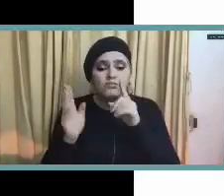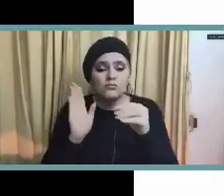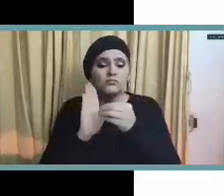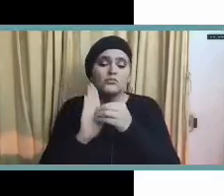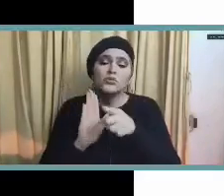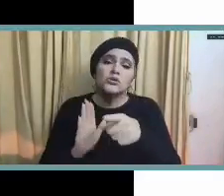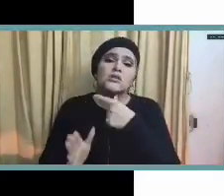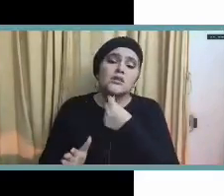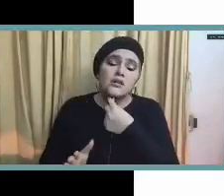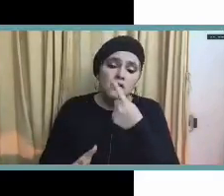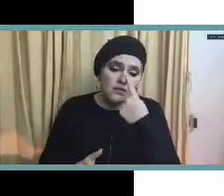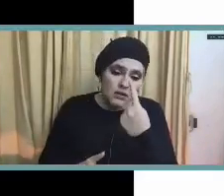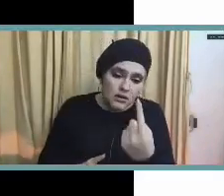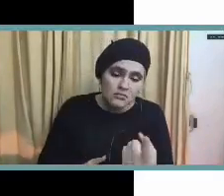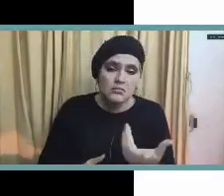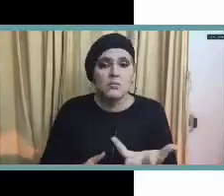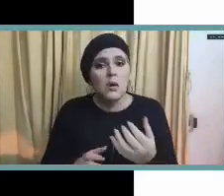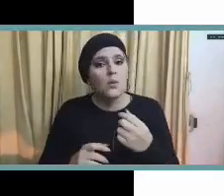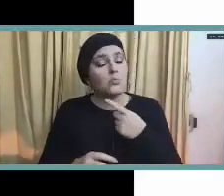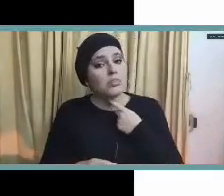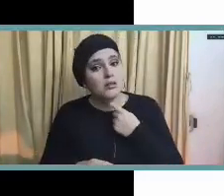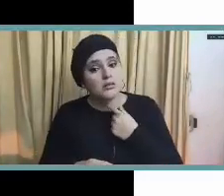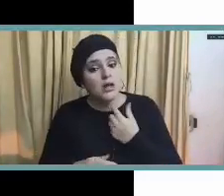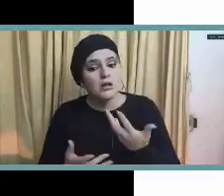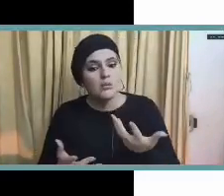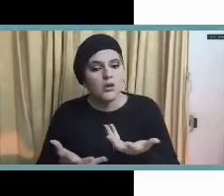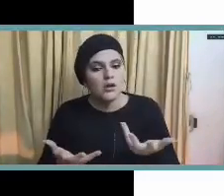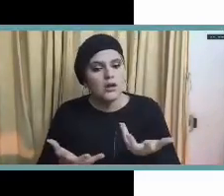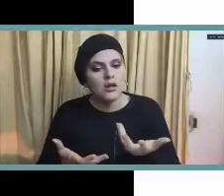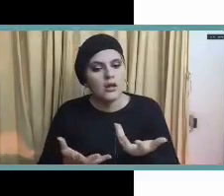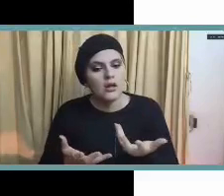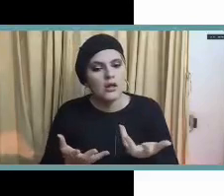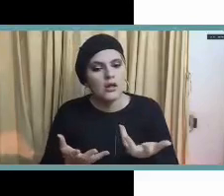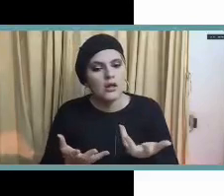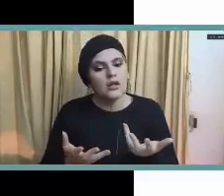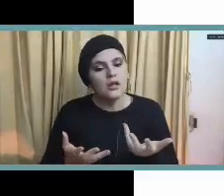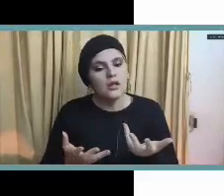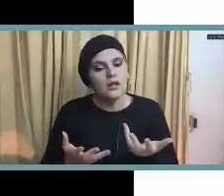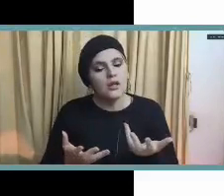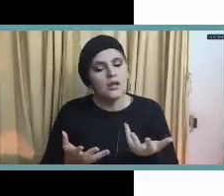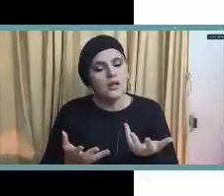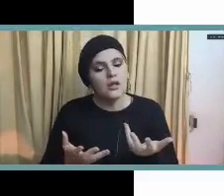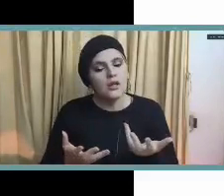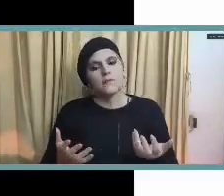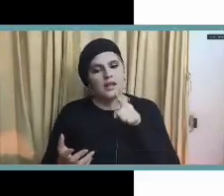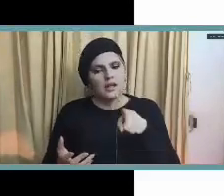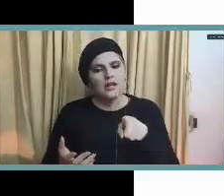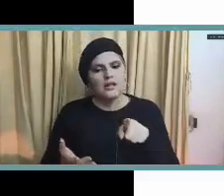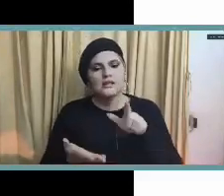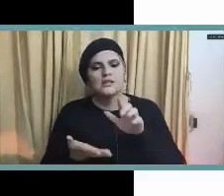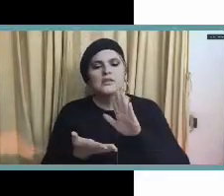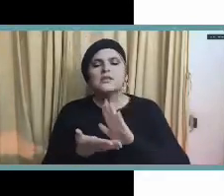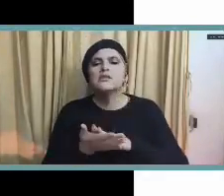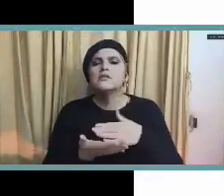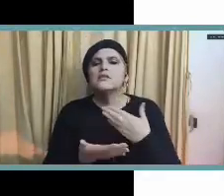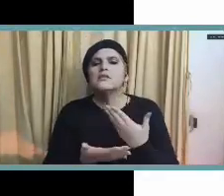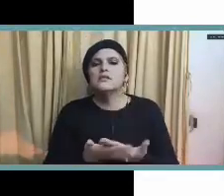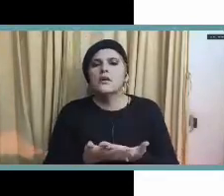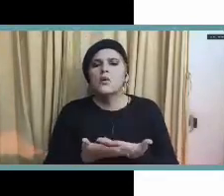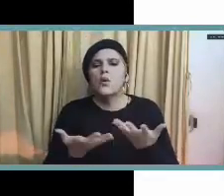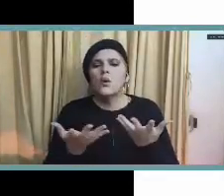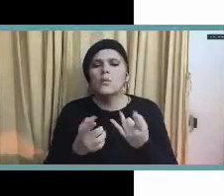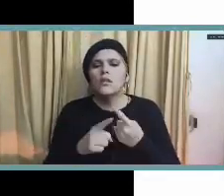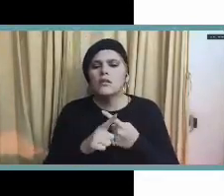muy interesante porque tenemos entonces situaciones de salubridad parecidas. Nosotros no somos un